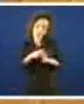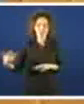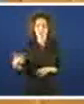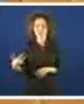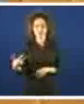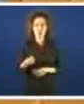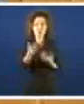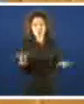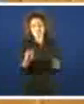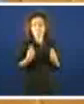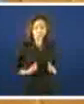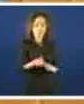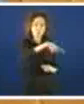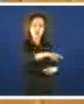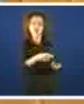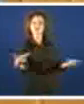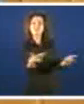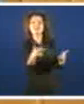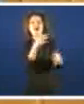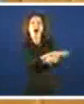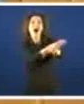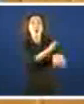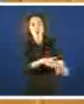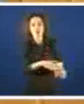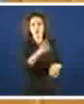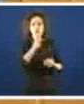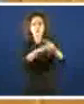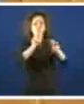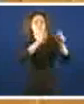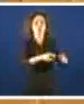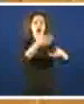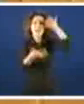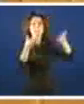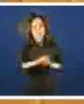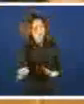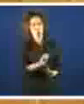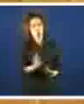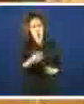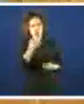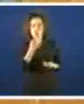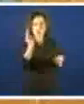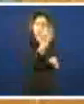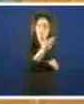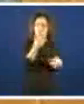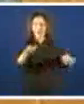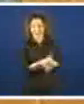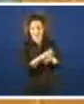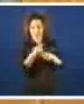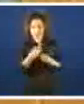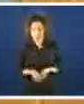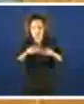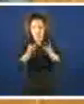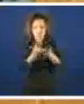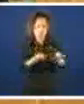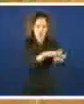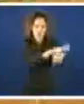De que se ríen vostedes? Non son hienas, Non, non, non, pero de que se ríen cando se ríen do que paralizamos nós?